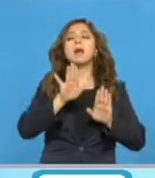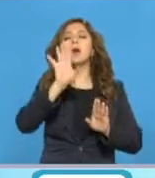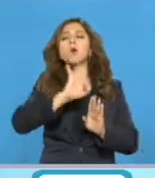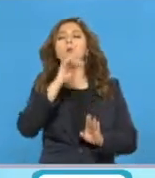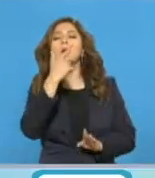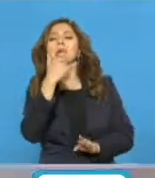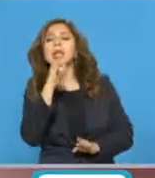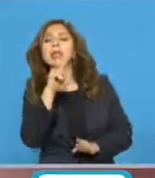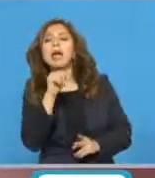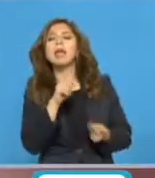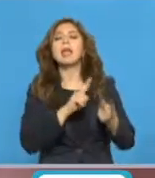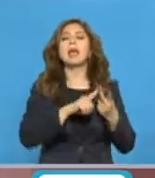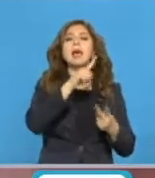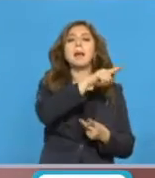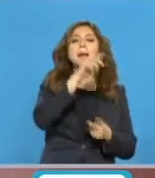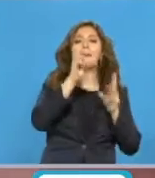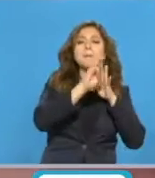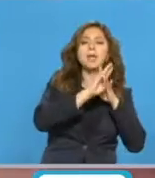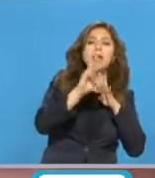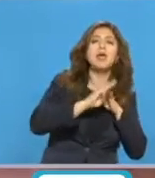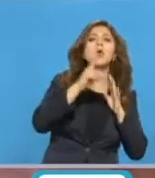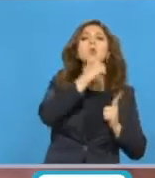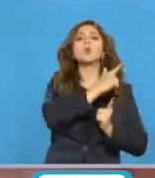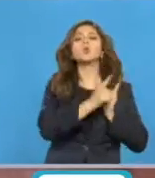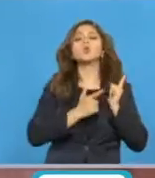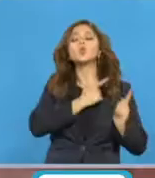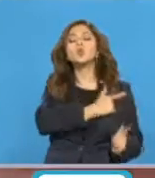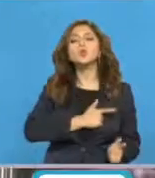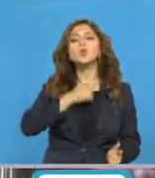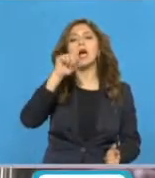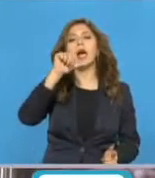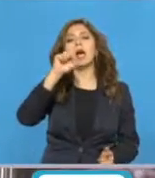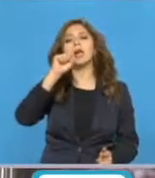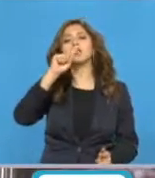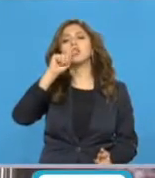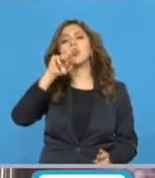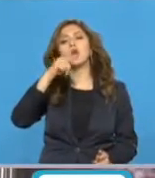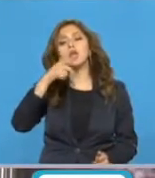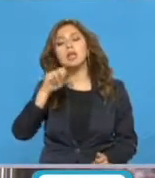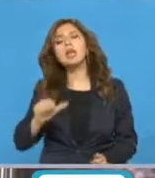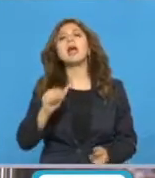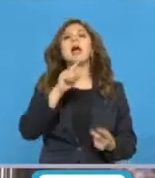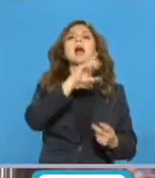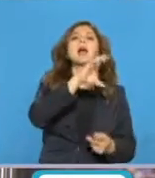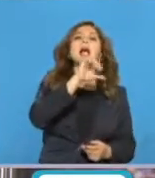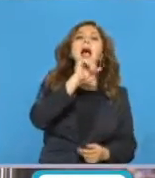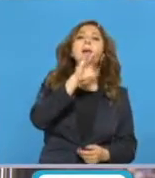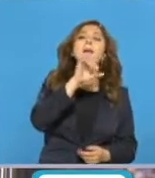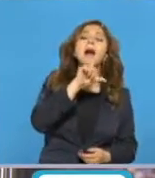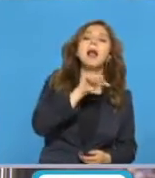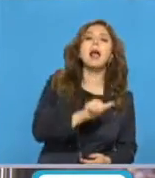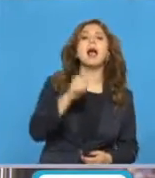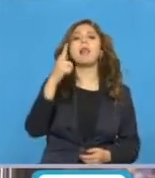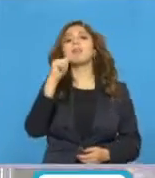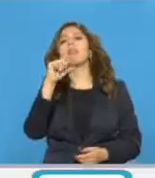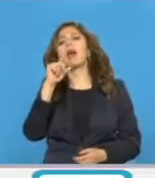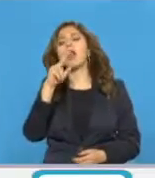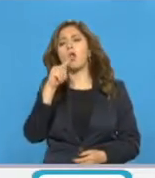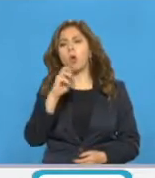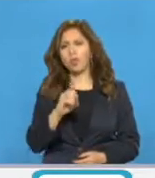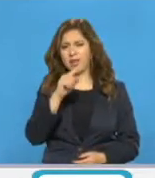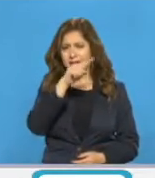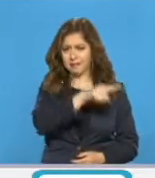migrante, le gustaba la astrología, Wow. le gustaba la cábala, le gustaba el tarot. Es una escritora